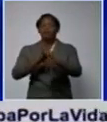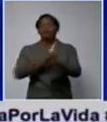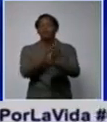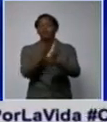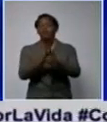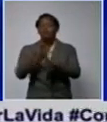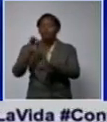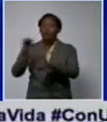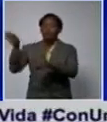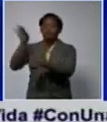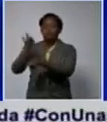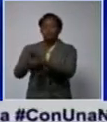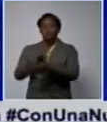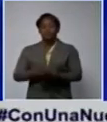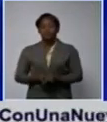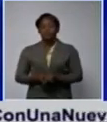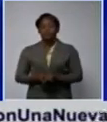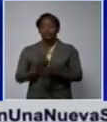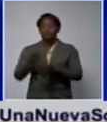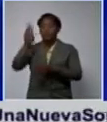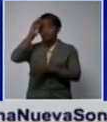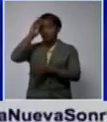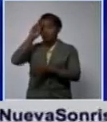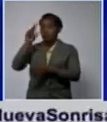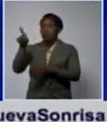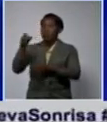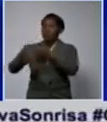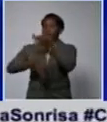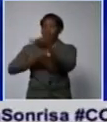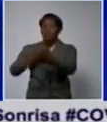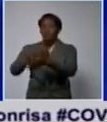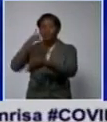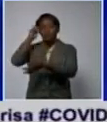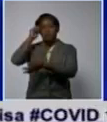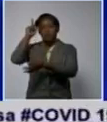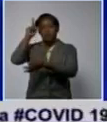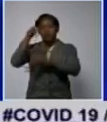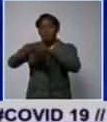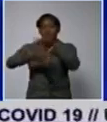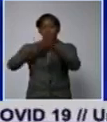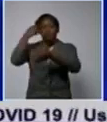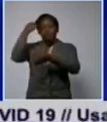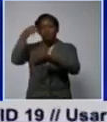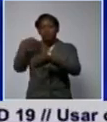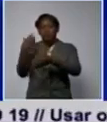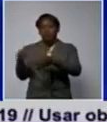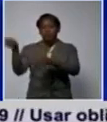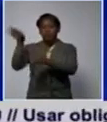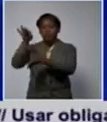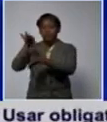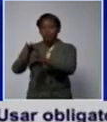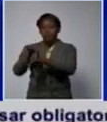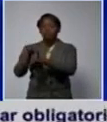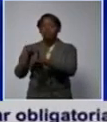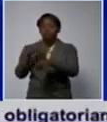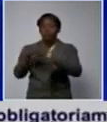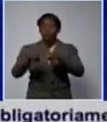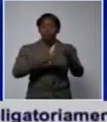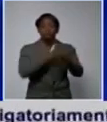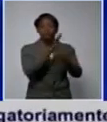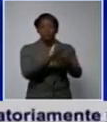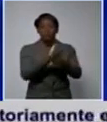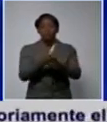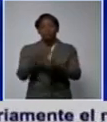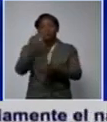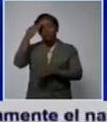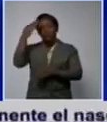y también los años de enfrentamiento, también al dengue, al Zika, al chikungunya y ahora a la COVID-19. Las gracias, doctor,